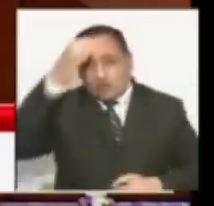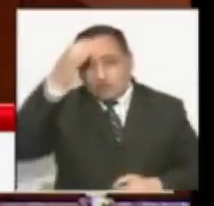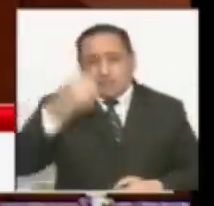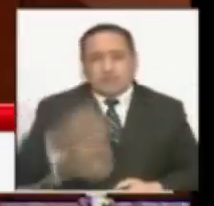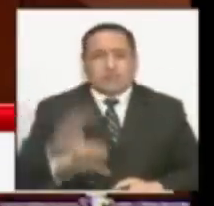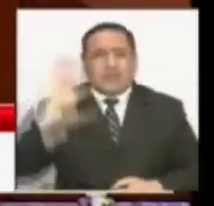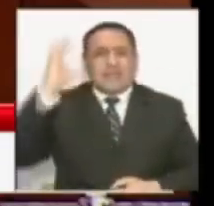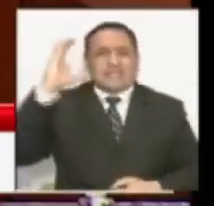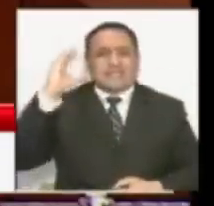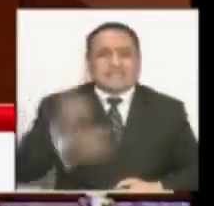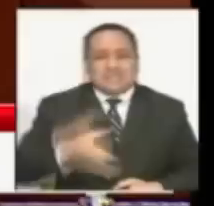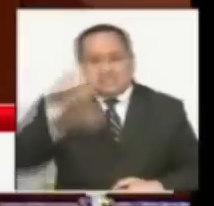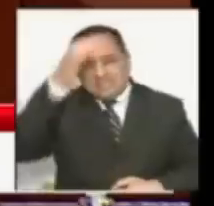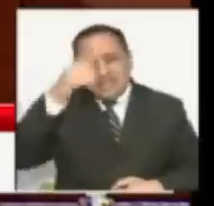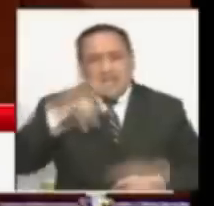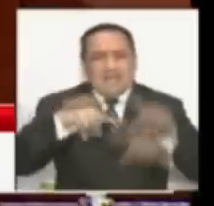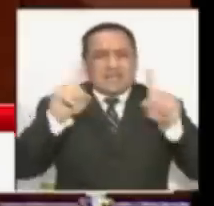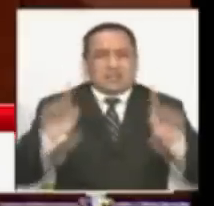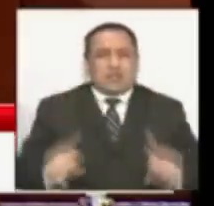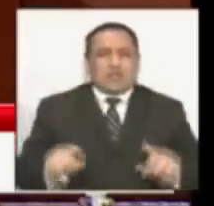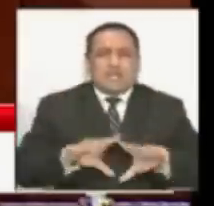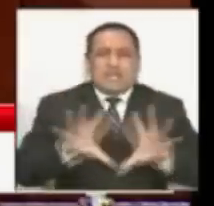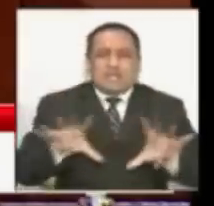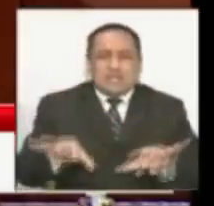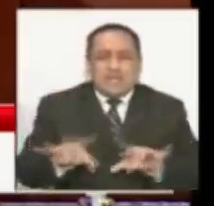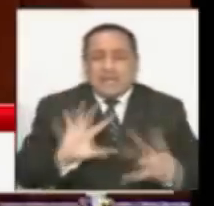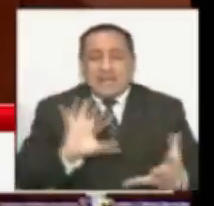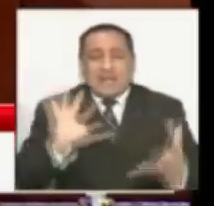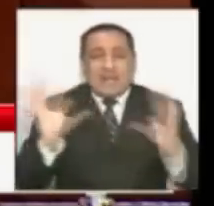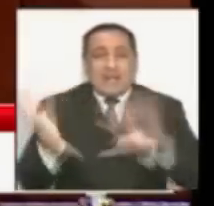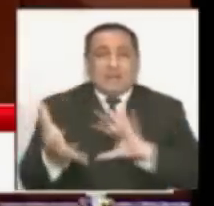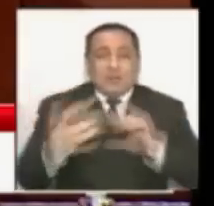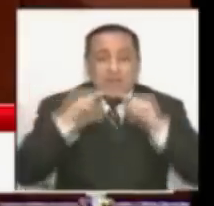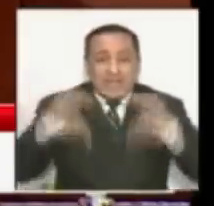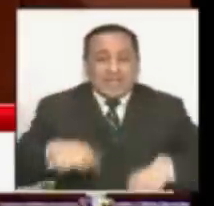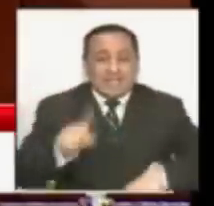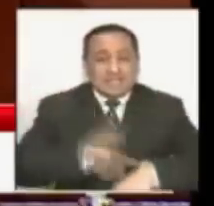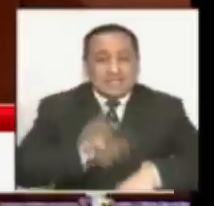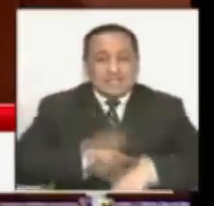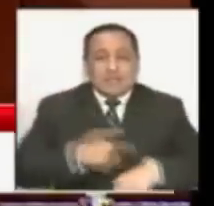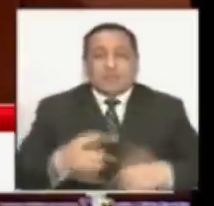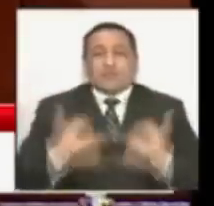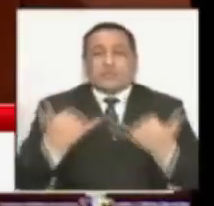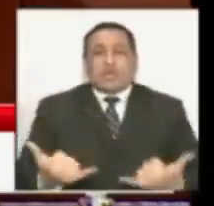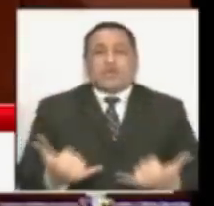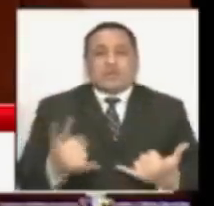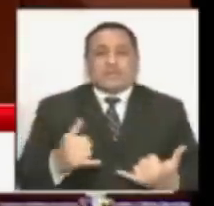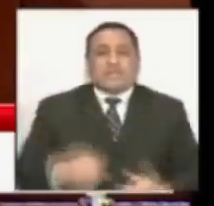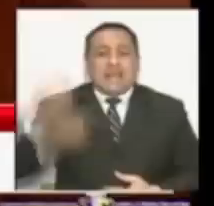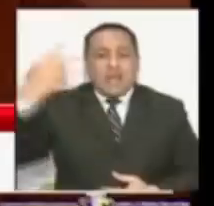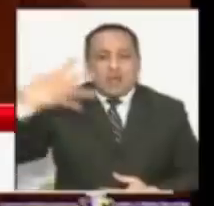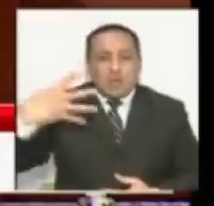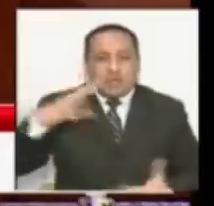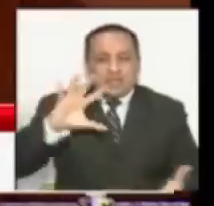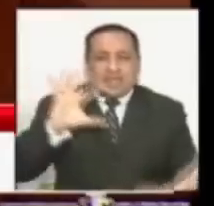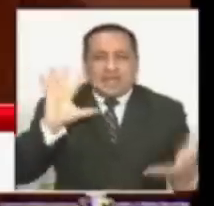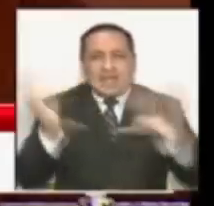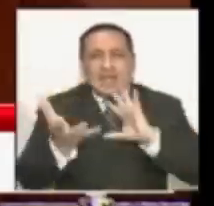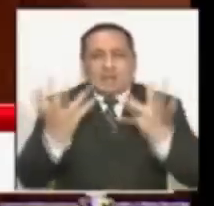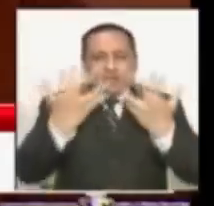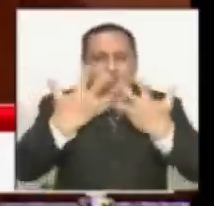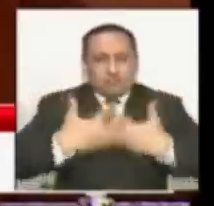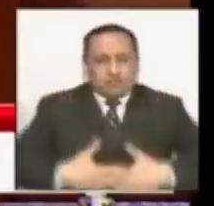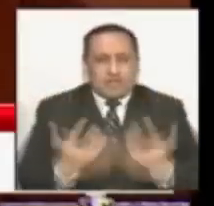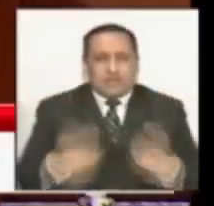conocimiento, la ciencia, la tecnología y la innovación en esta época de la cuarta revolución industrial, en